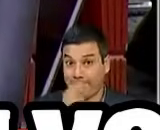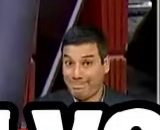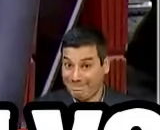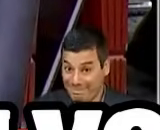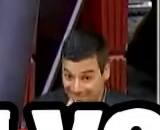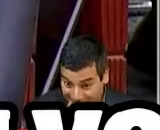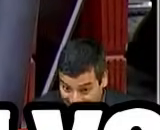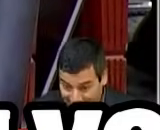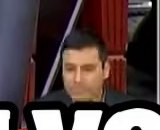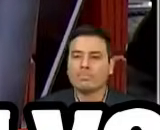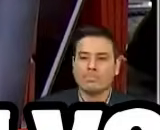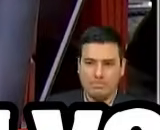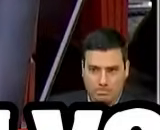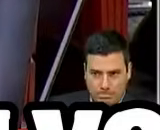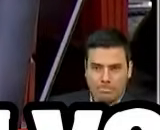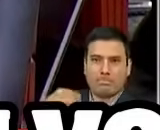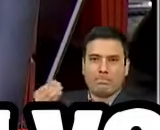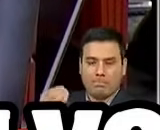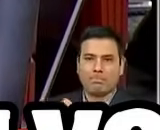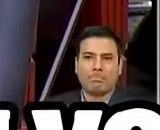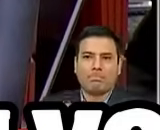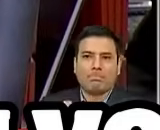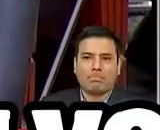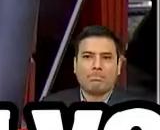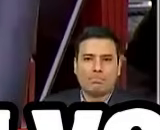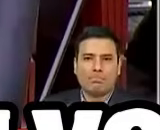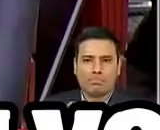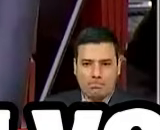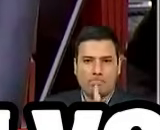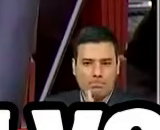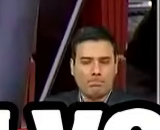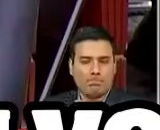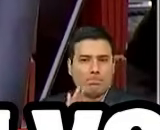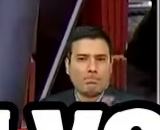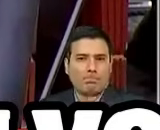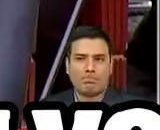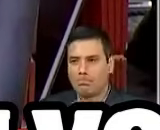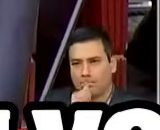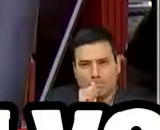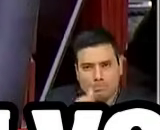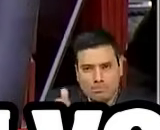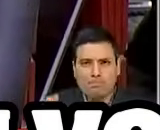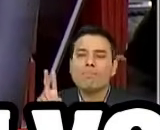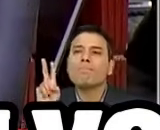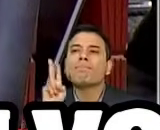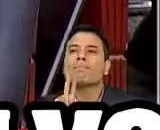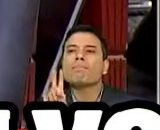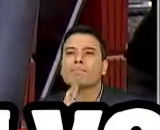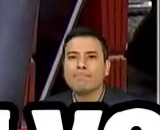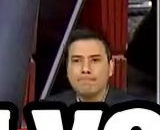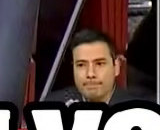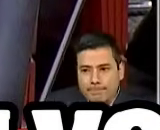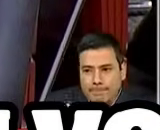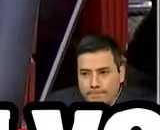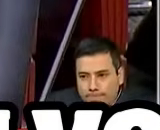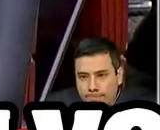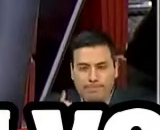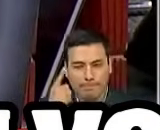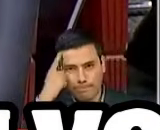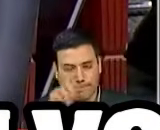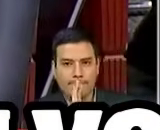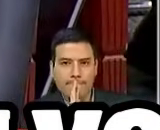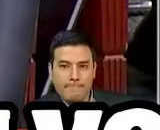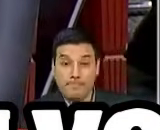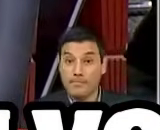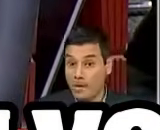áreas pudiesen aportar, en su caso, los elementos necesarios para contestar este oficio, pero a mi juicio, si votamos en contra